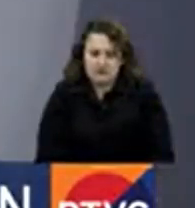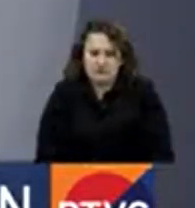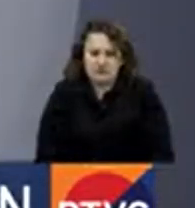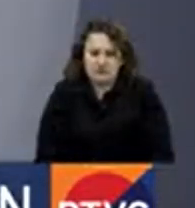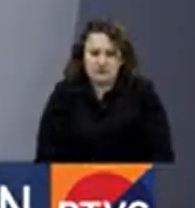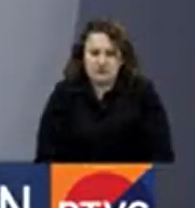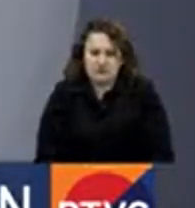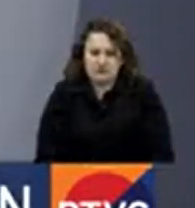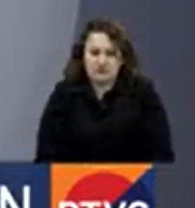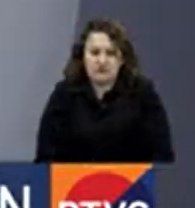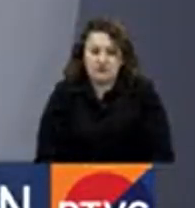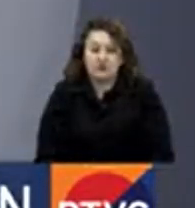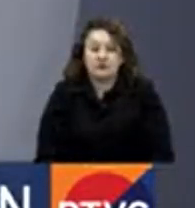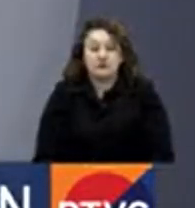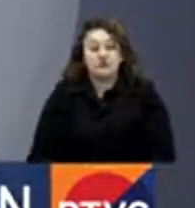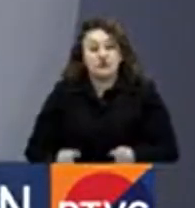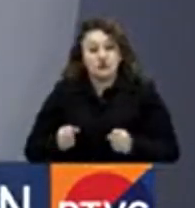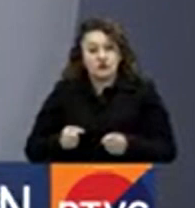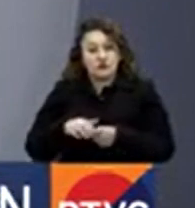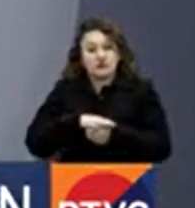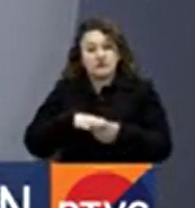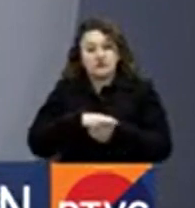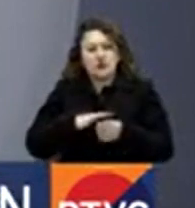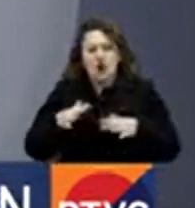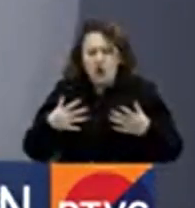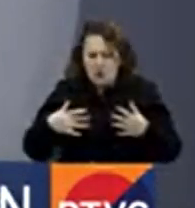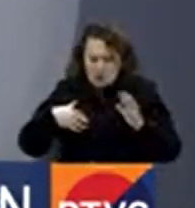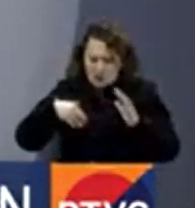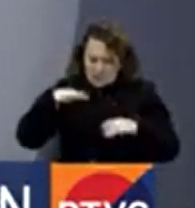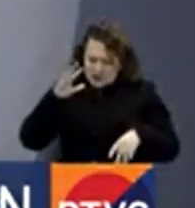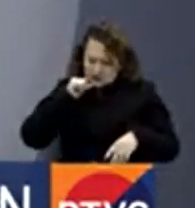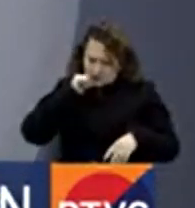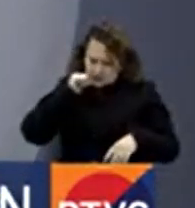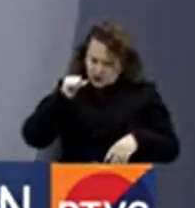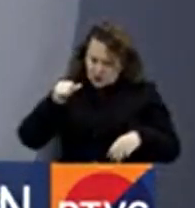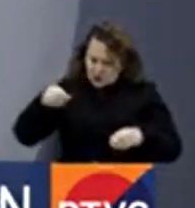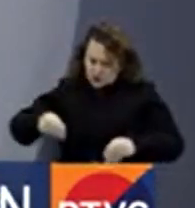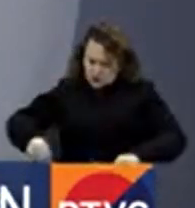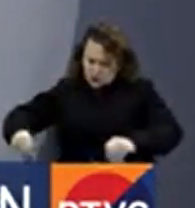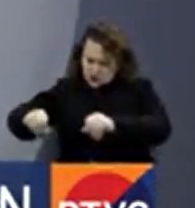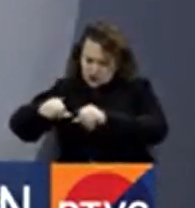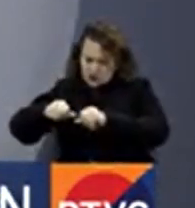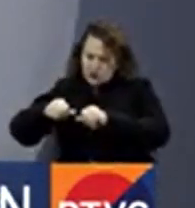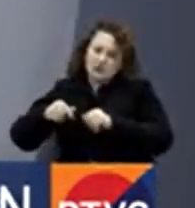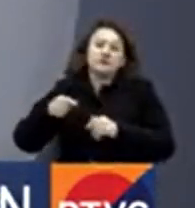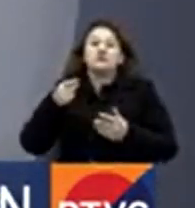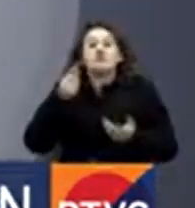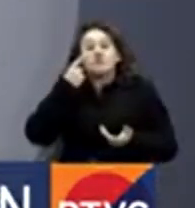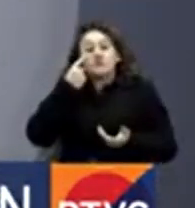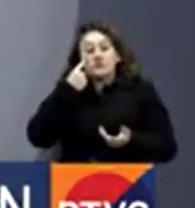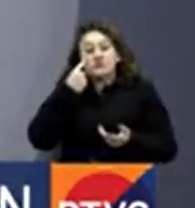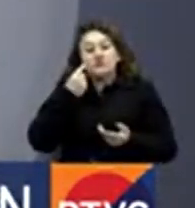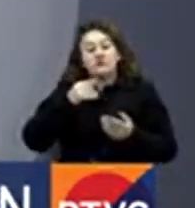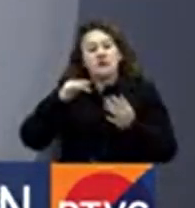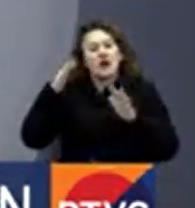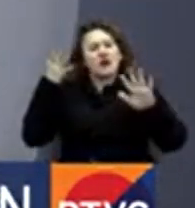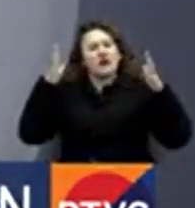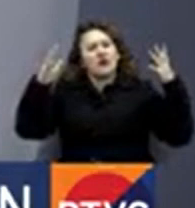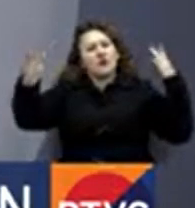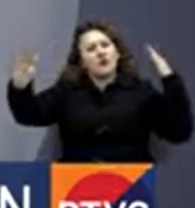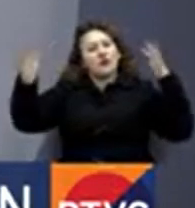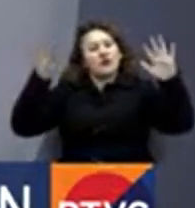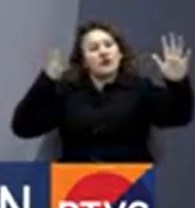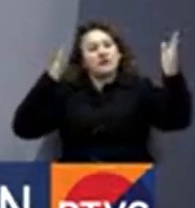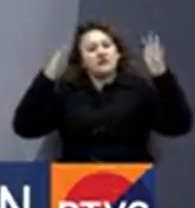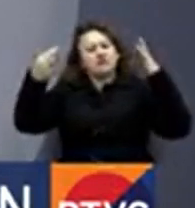Pero la rudeza de la situación se puede sentir con más adrenalina a nivel del suelo. Al menos 15 árboles fueron arrastrados por el lodo que descendía de la